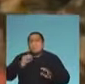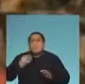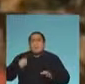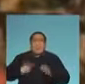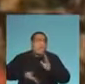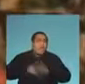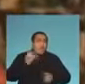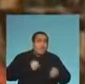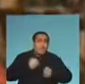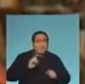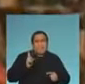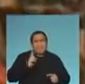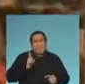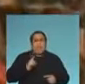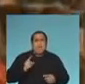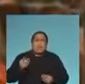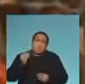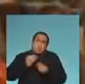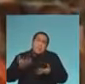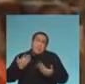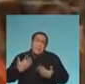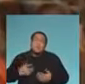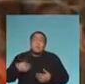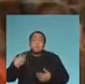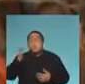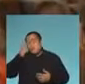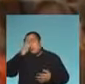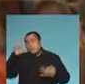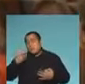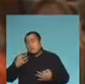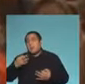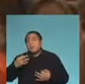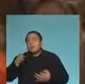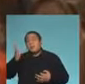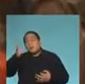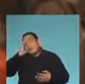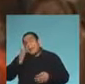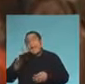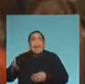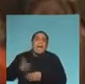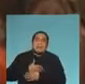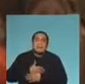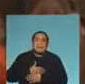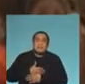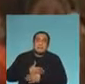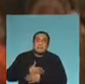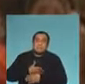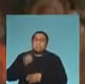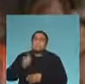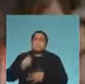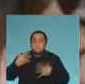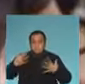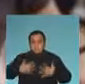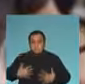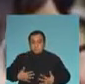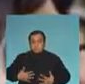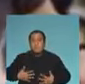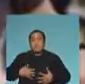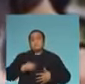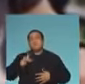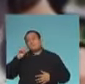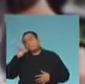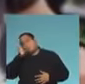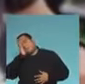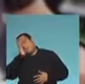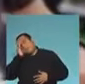dormir, para que puedas tener un sueño reparador y que te vayas a dormir lo antes posible, también para que tu cuerpo tenga la capacidad de autorrepararse. Esto